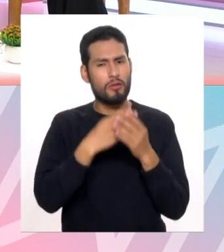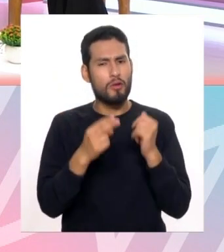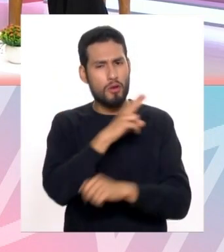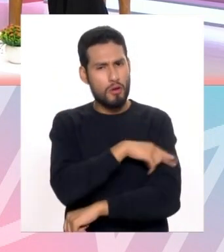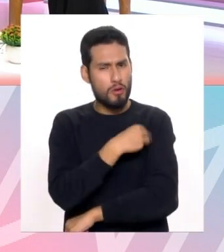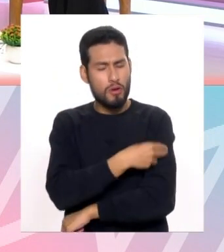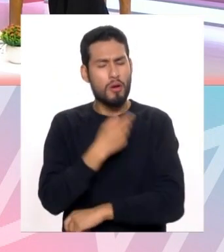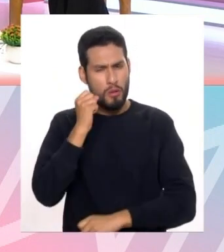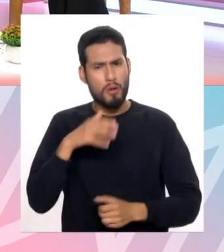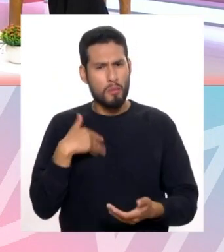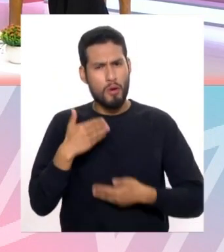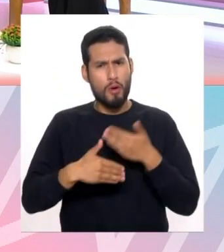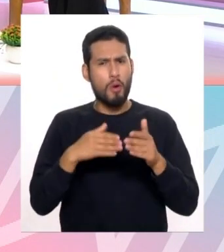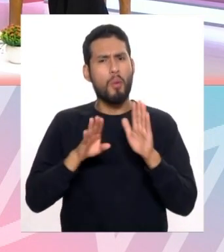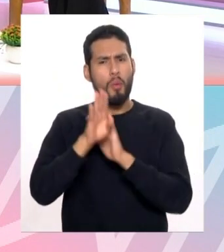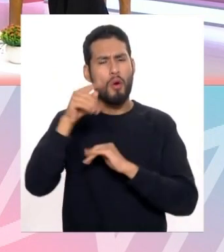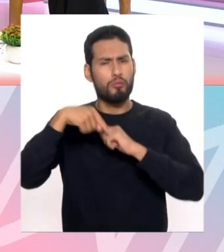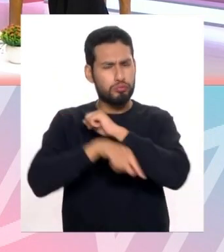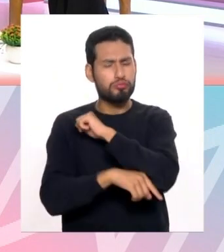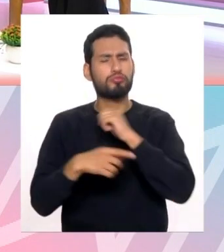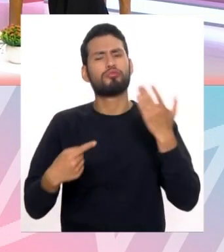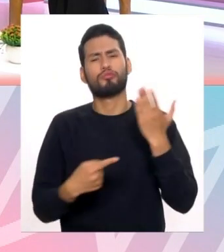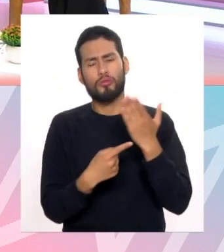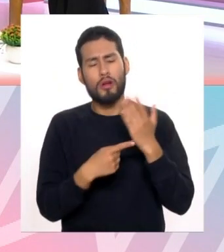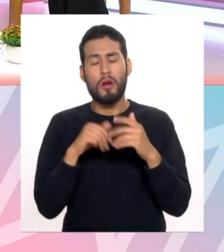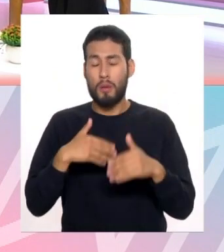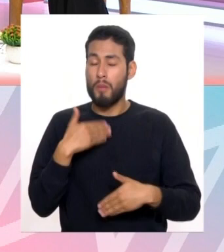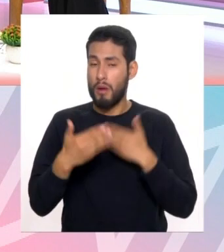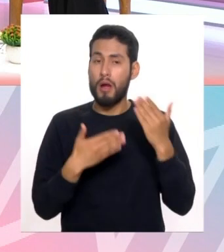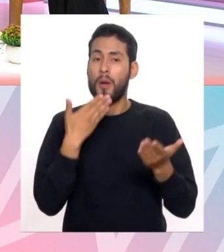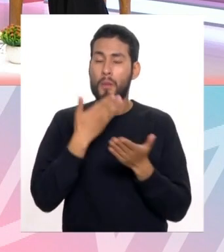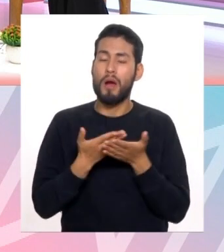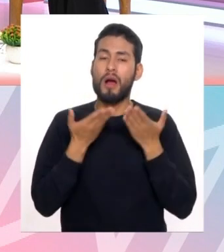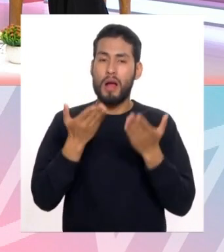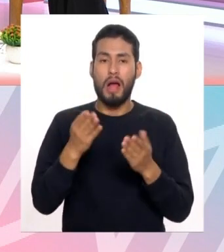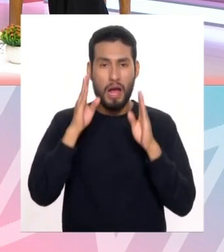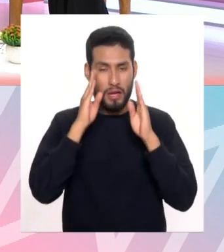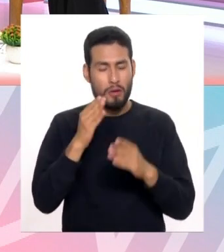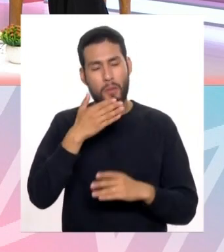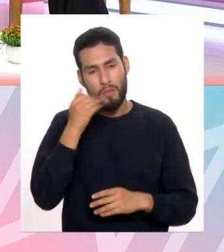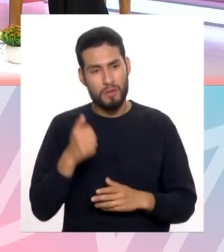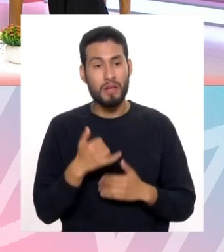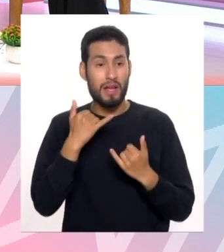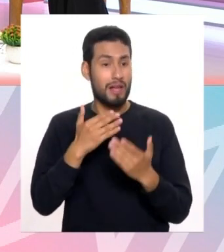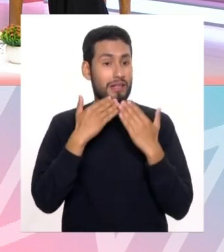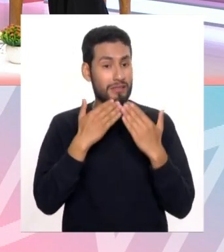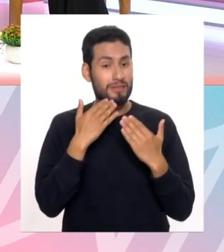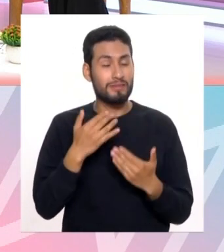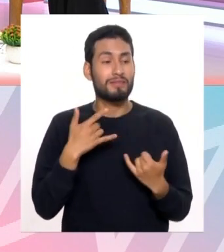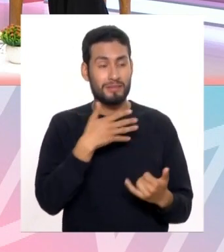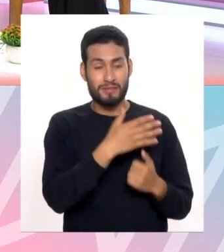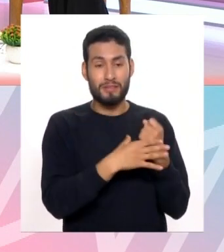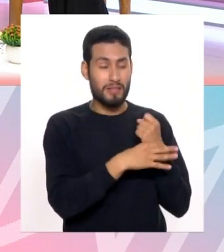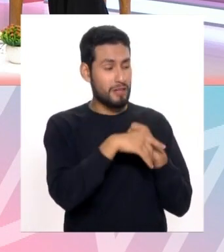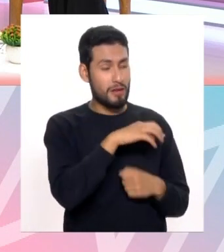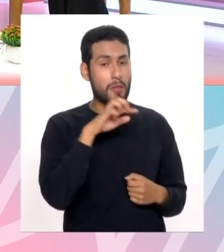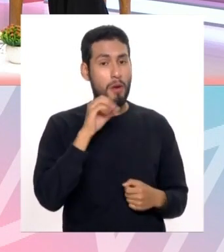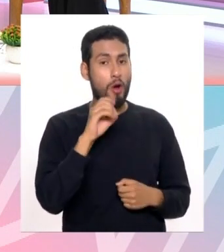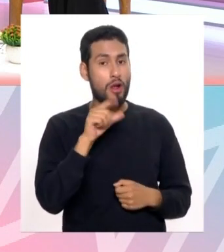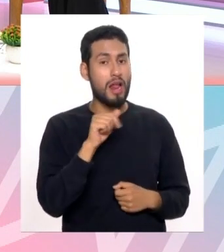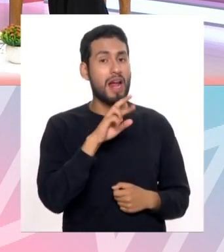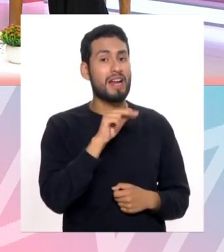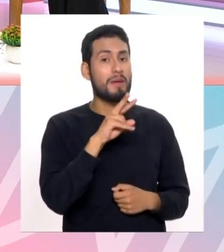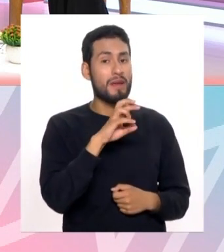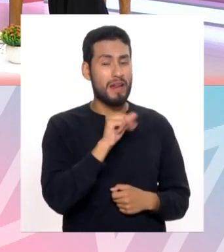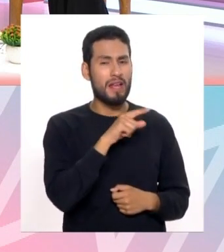de tecnología para poder brindar una mayor atención. Así que muchísimas gracias. Nos ha acompañado la doctora Paola Rivera Carrillo,